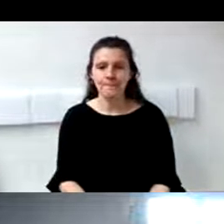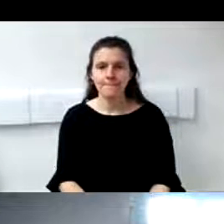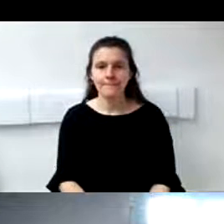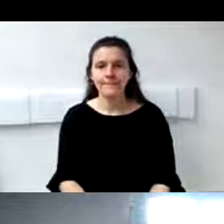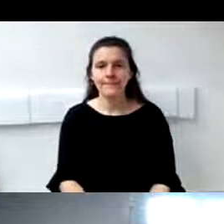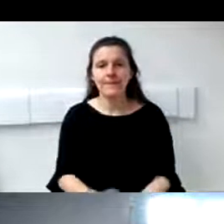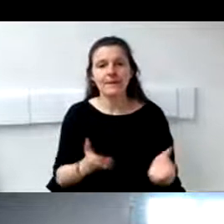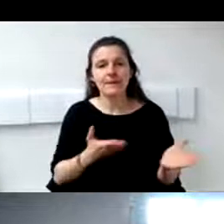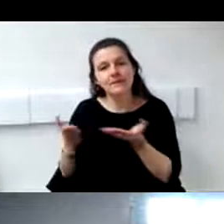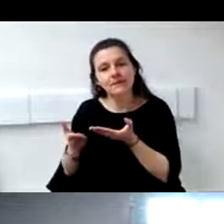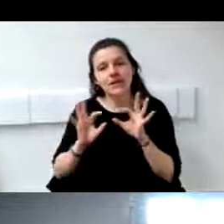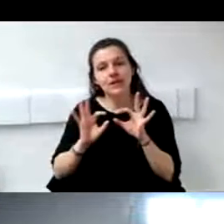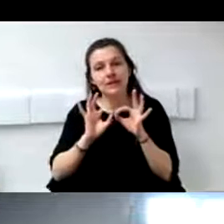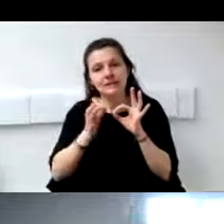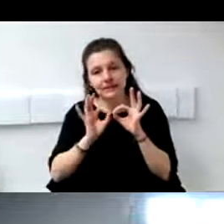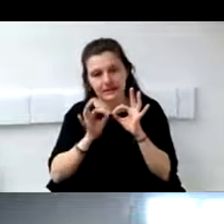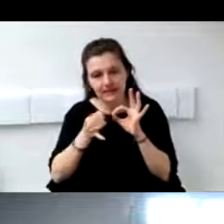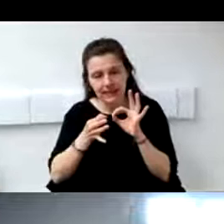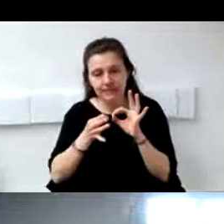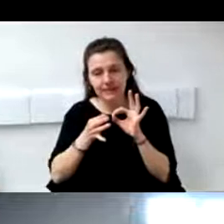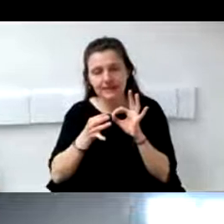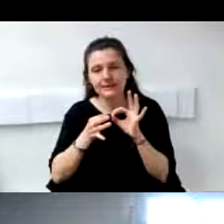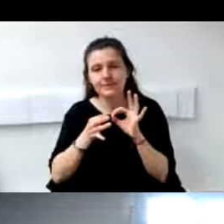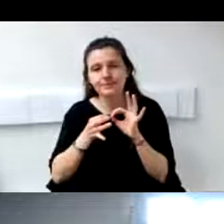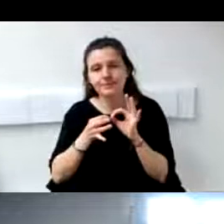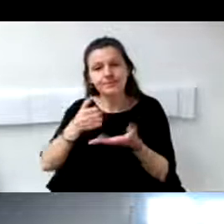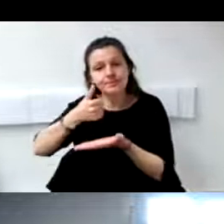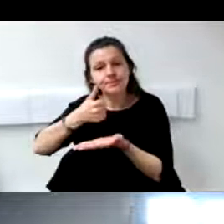Presento a las intérpretes de lengua de señas que tenemos acá